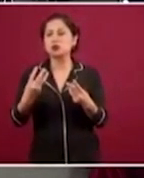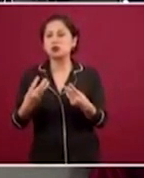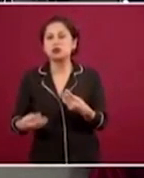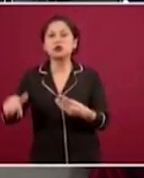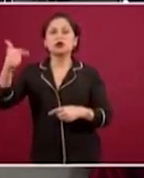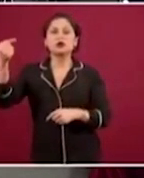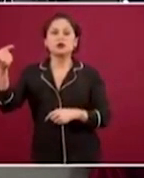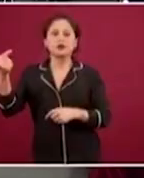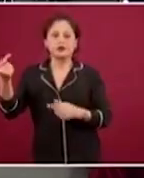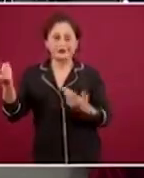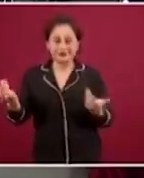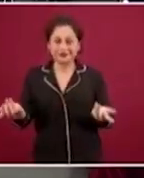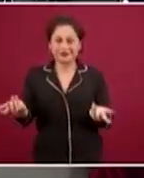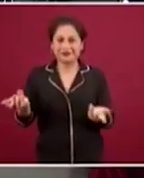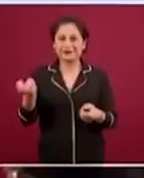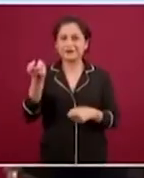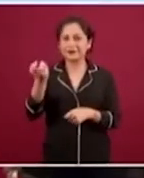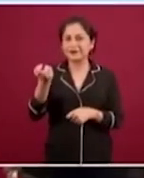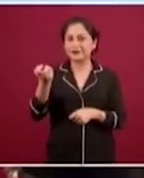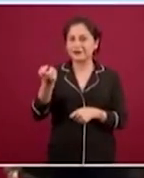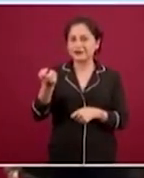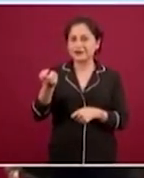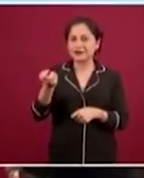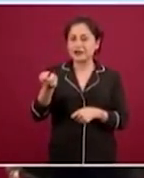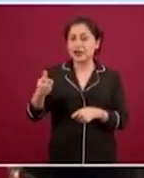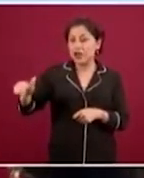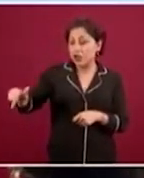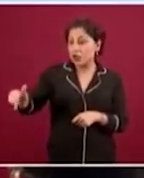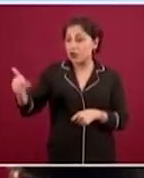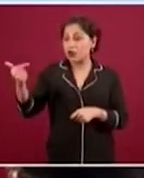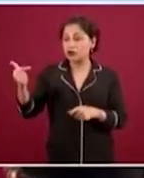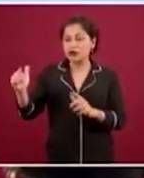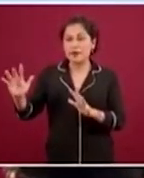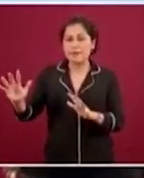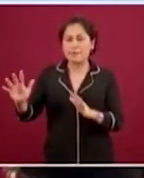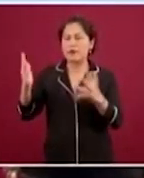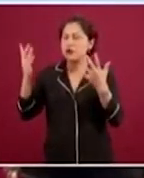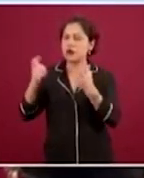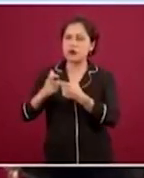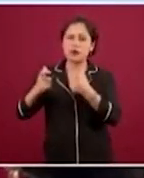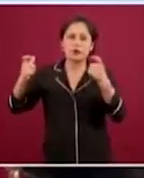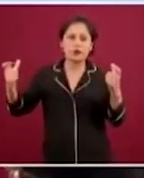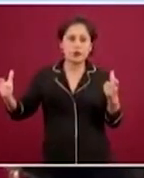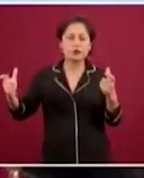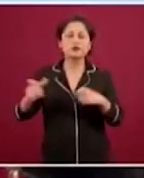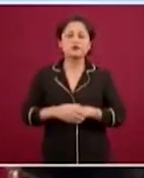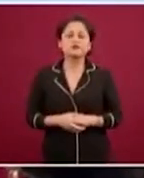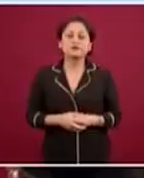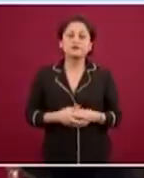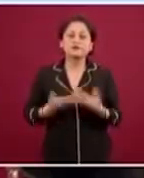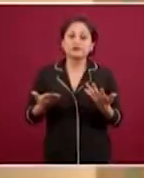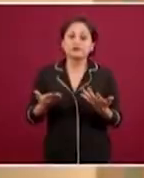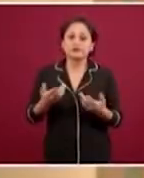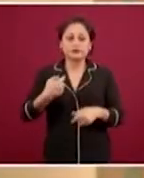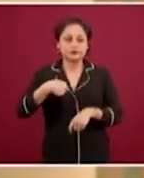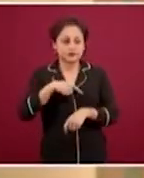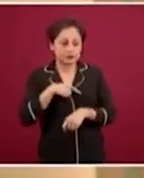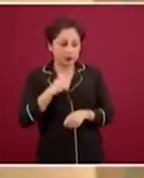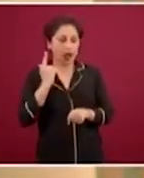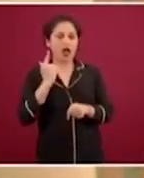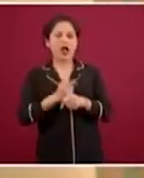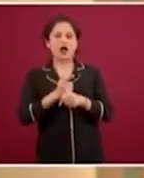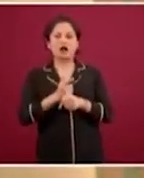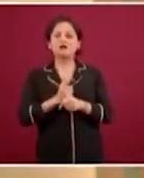comparado con 3 a 4 entonces esto fue suficiente para tomar una decisión